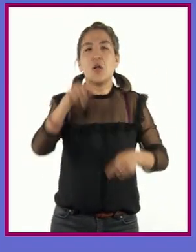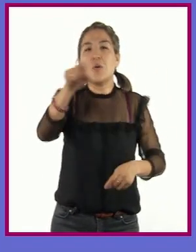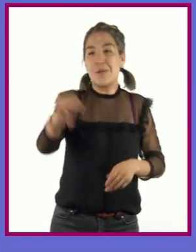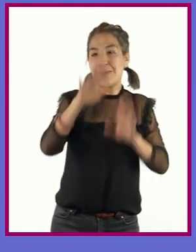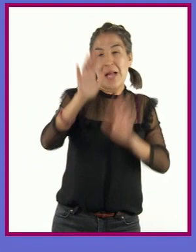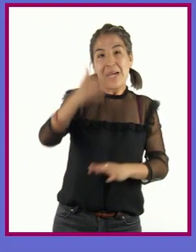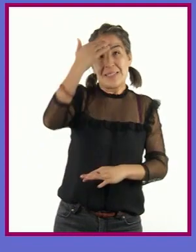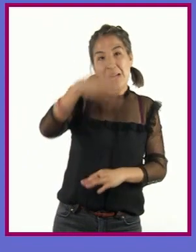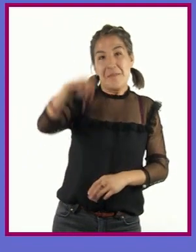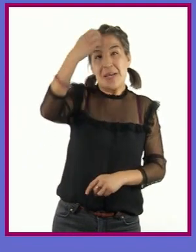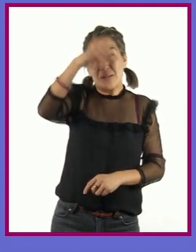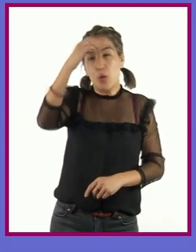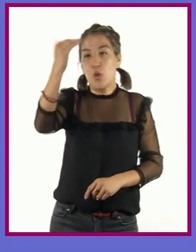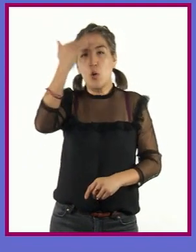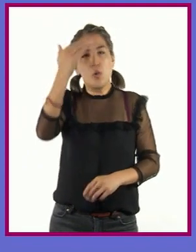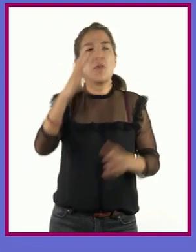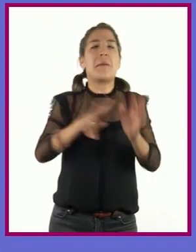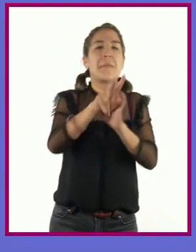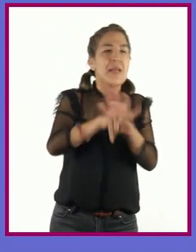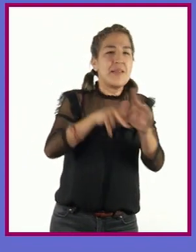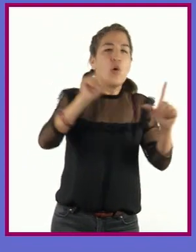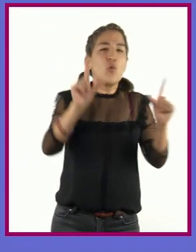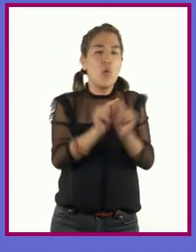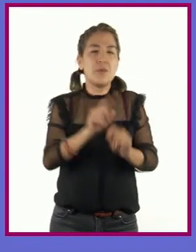ese conocimiento, ver documentales, etc.